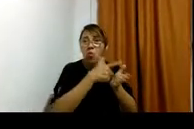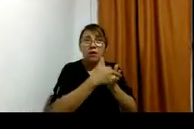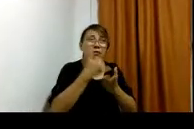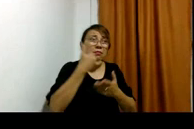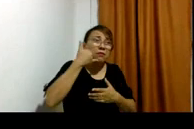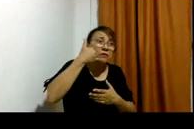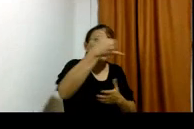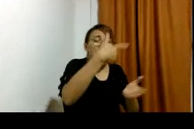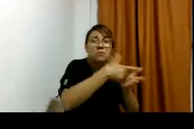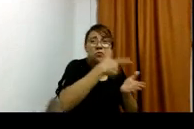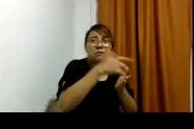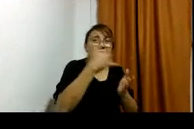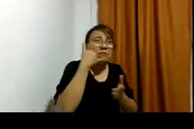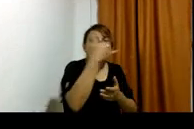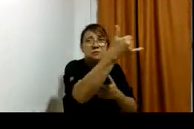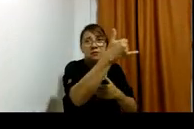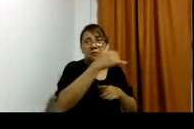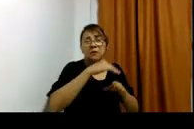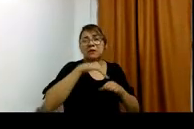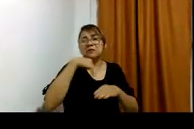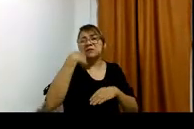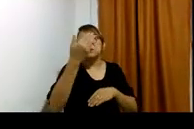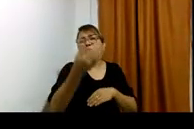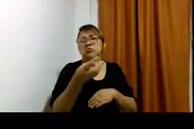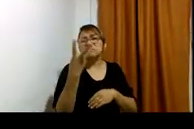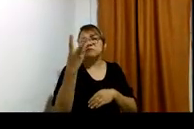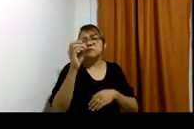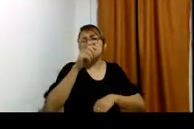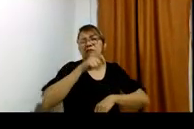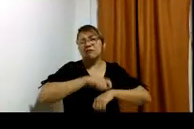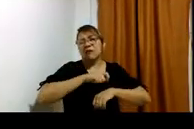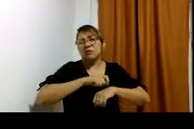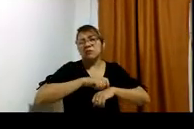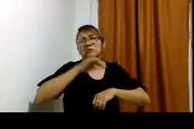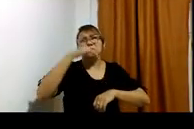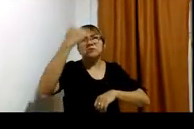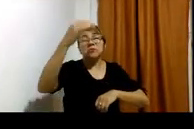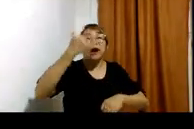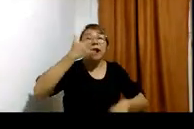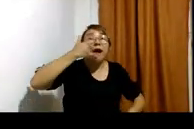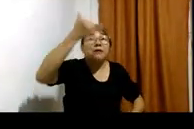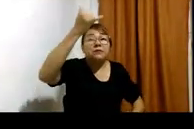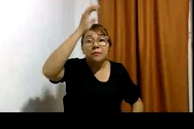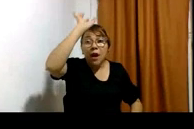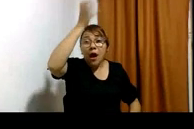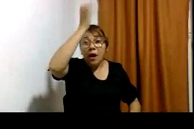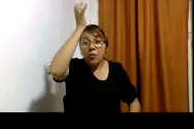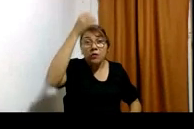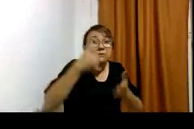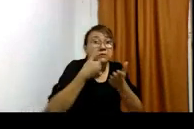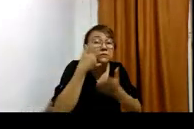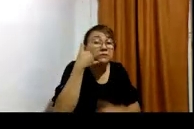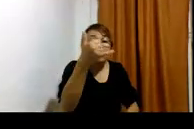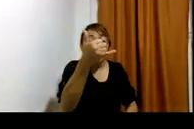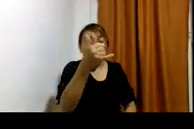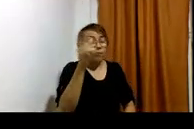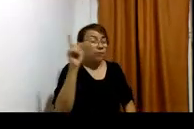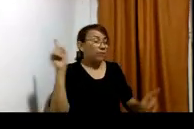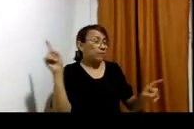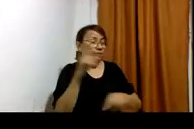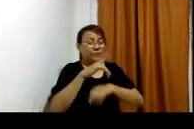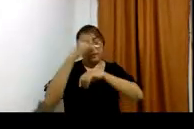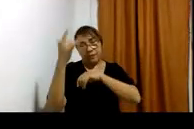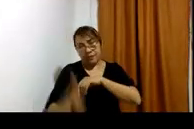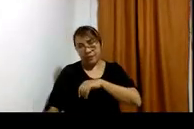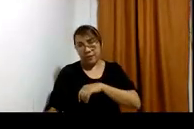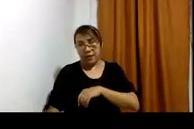ya ha pasado más de media hora y ahora sí nos acordamos de llamar a una ambulancia. Esto tiene que ser de inmediato, porque mientras viene